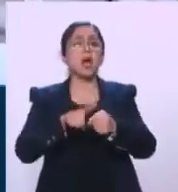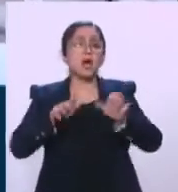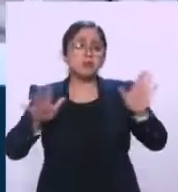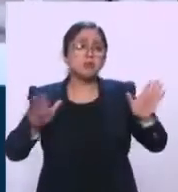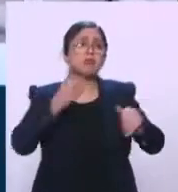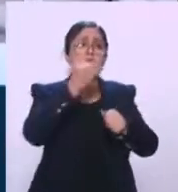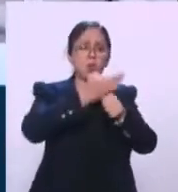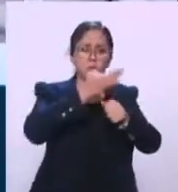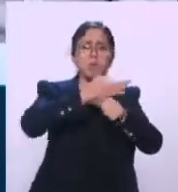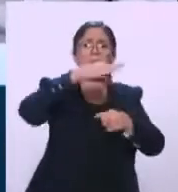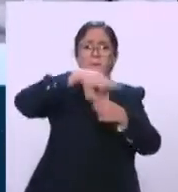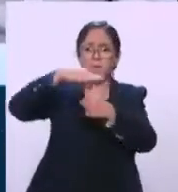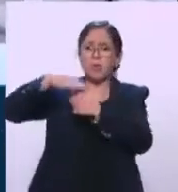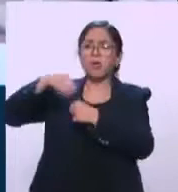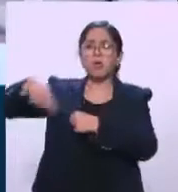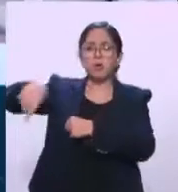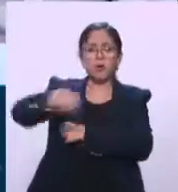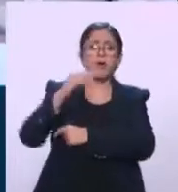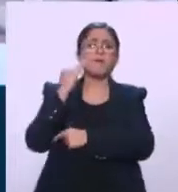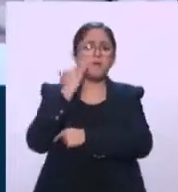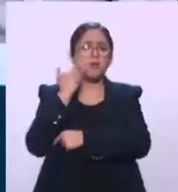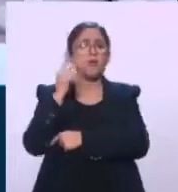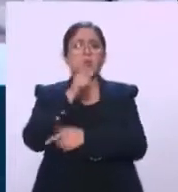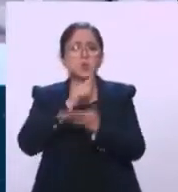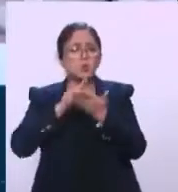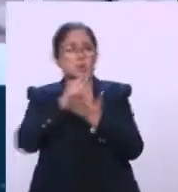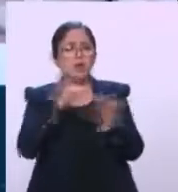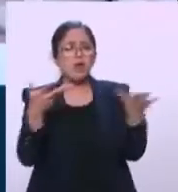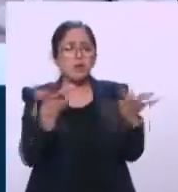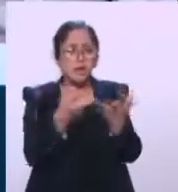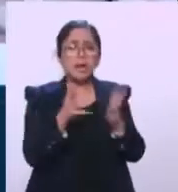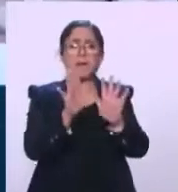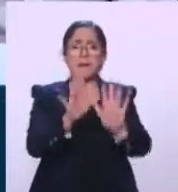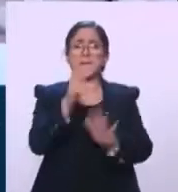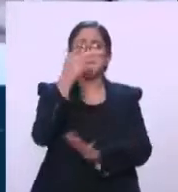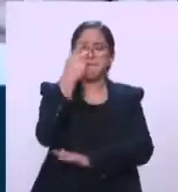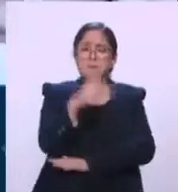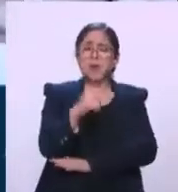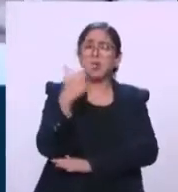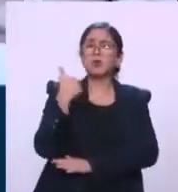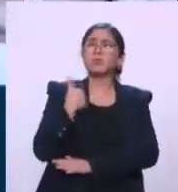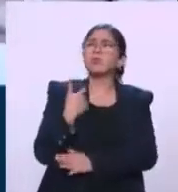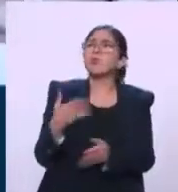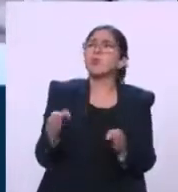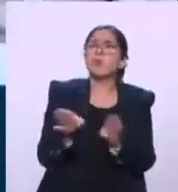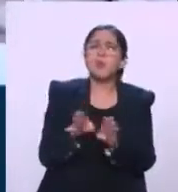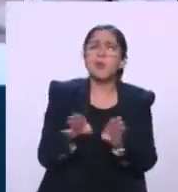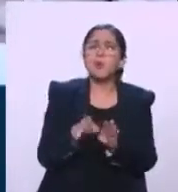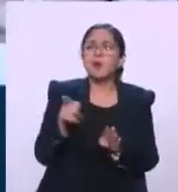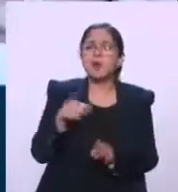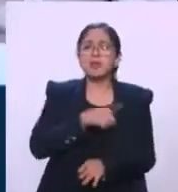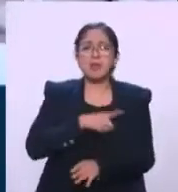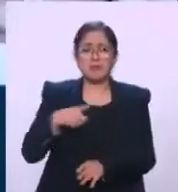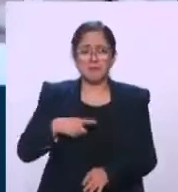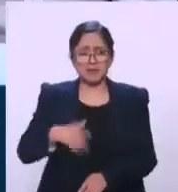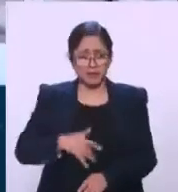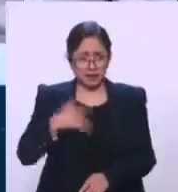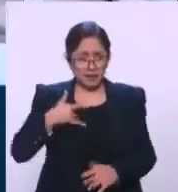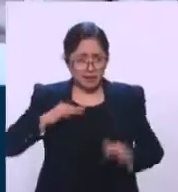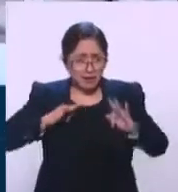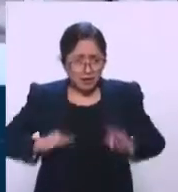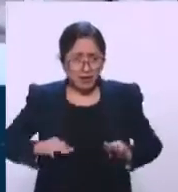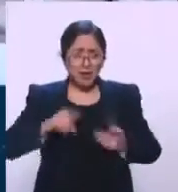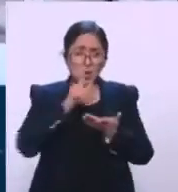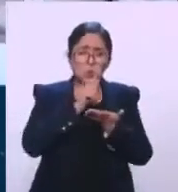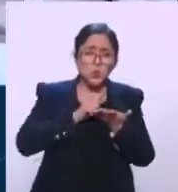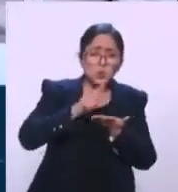digamos, a lo que voy es que, digamos, qué tan confiable o qué tan tranquilos nos tendríamos que sentir con que Twitter